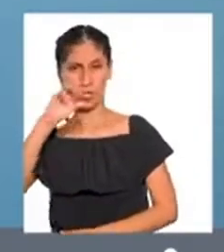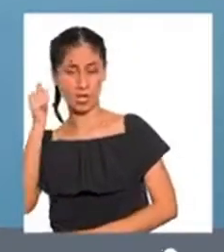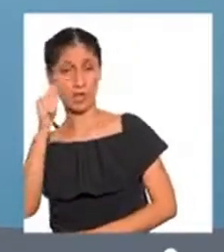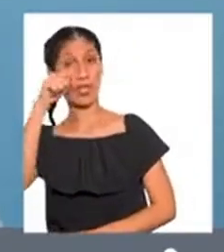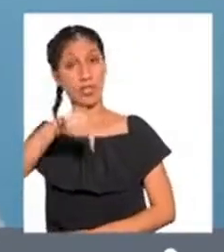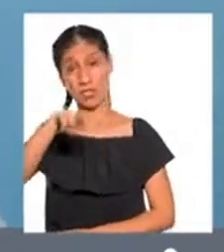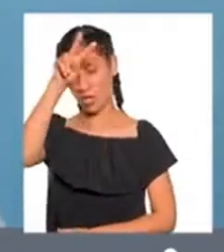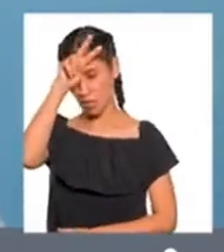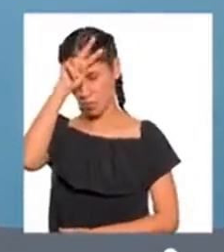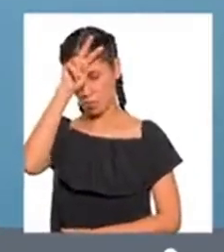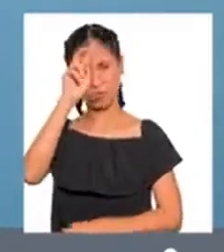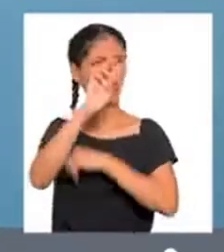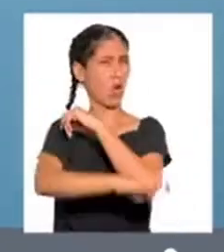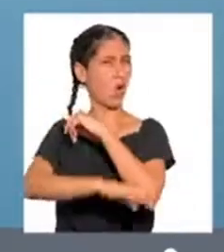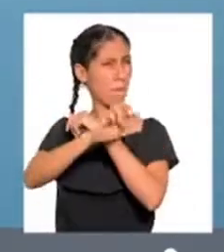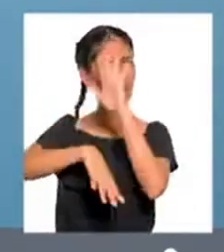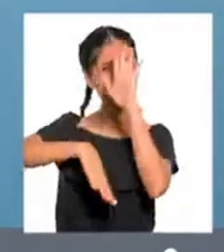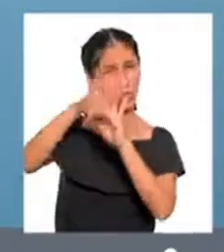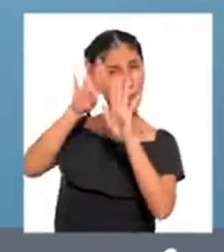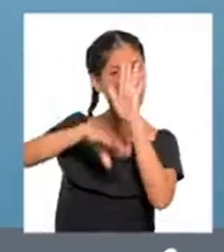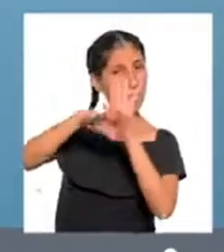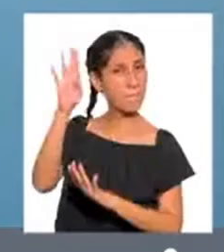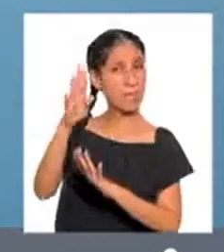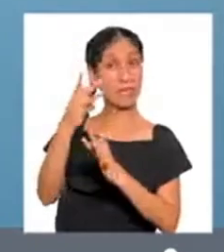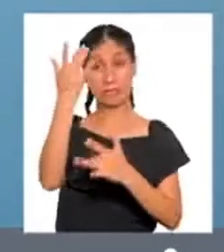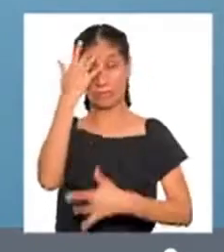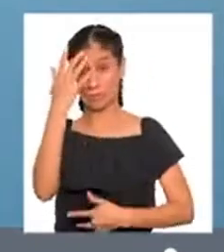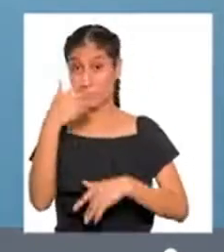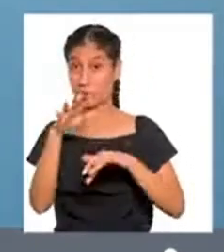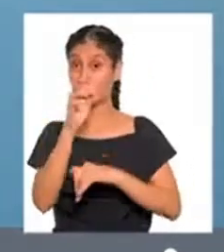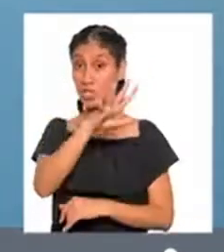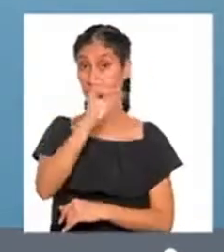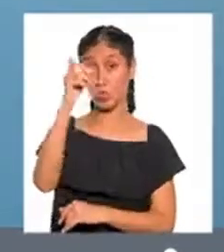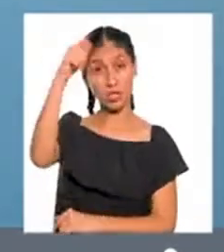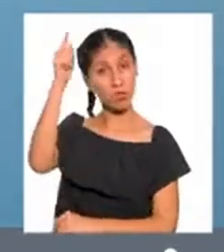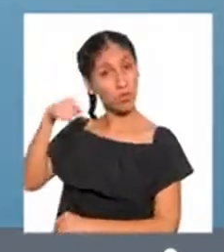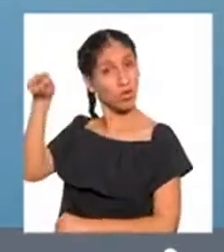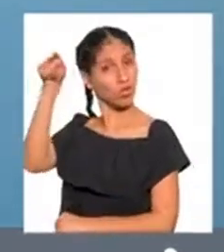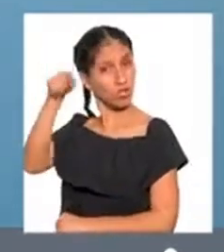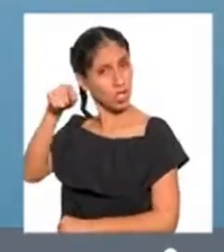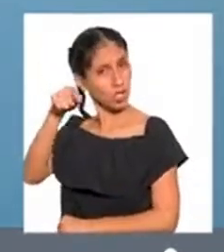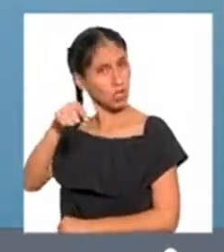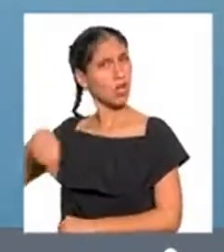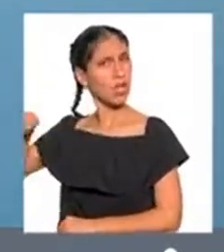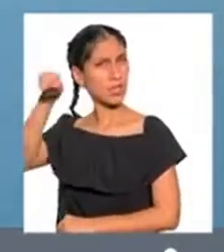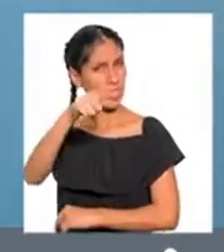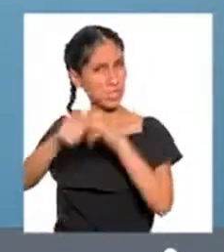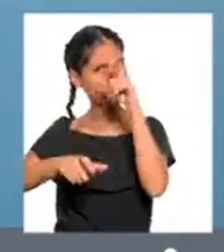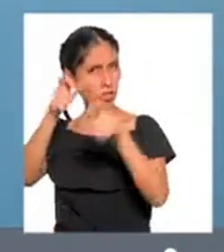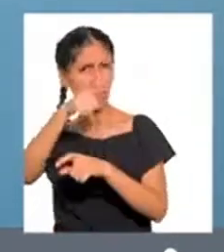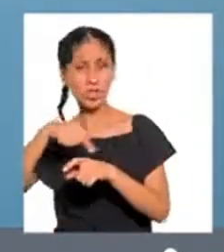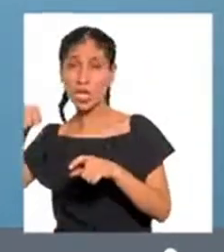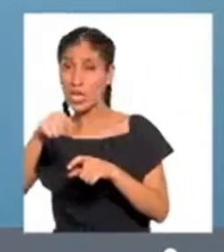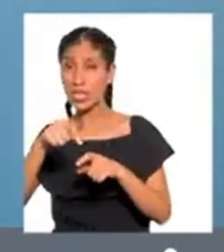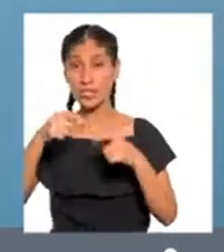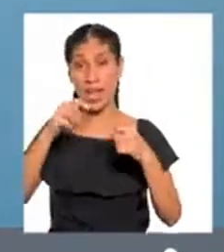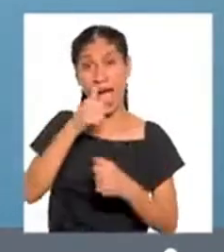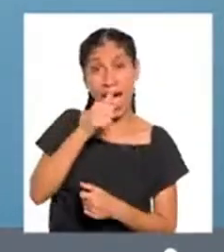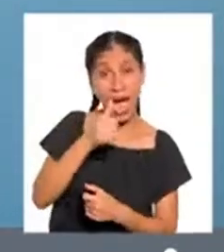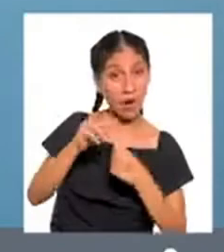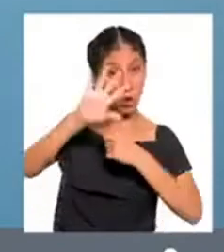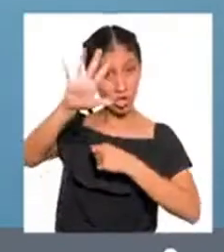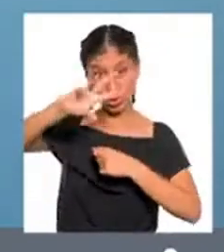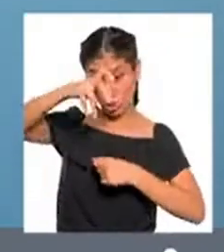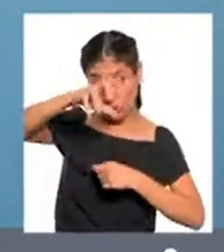los más vulnerables debido a que aproximadamente el 50% de la población no contaba con los servicios de agua y desagüe en